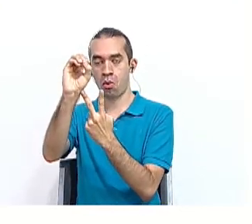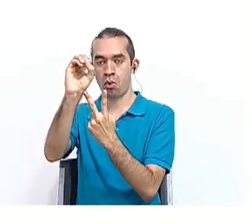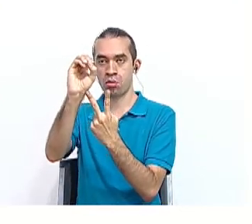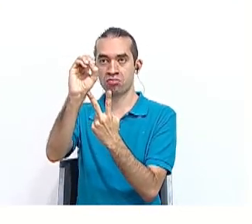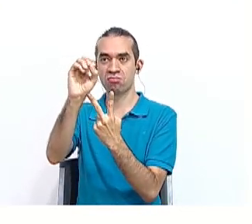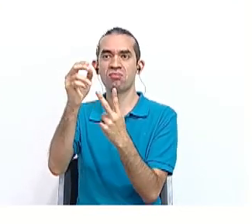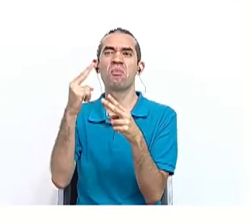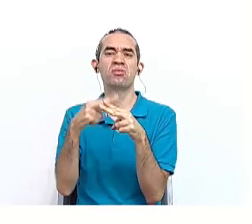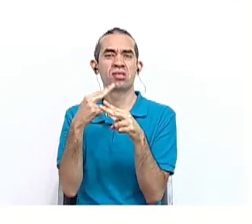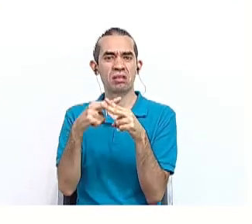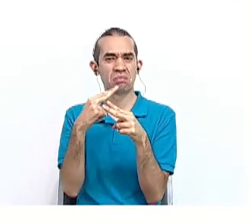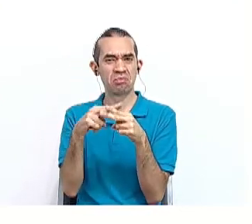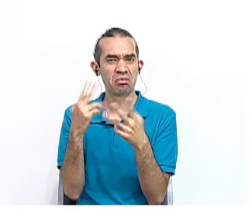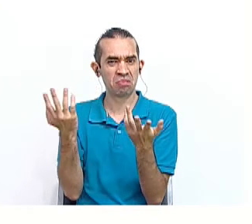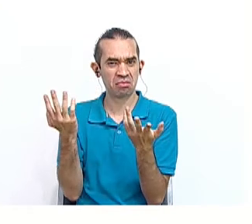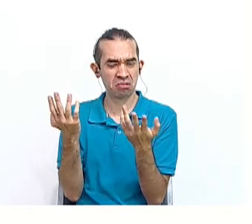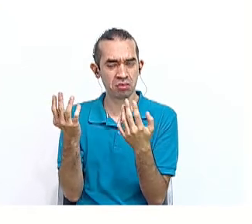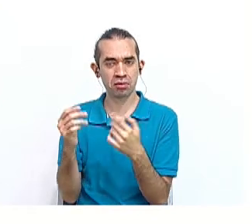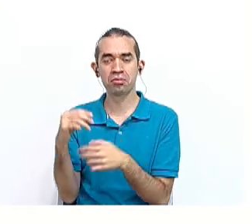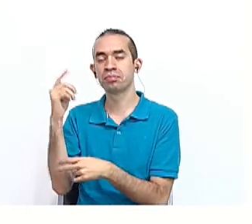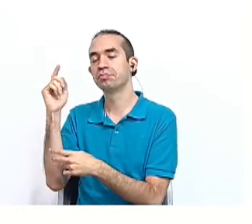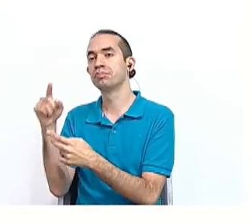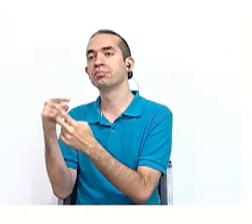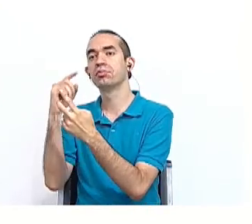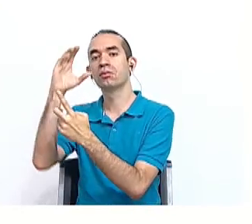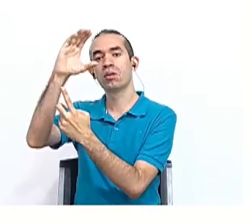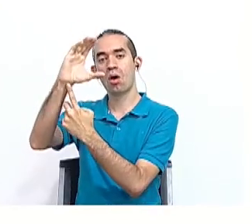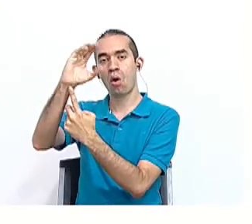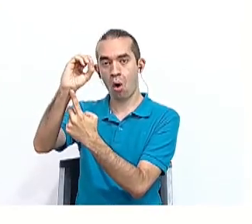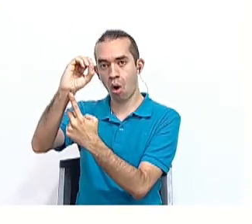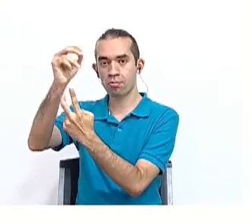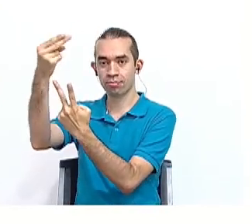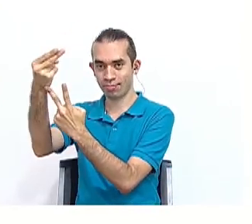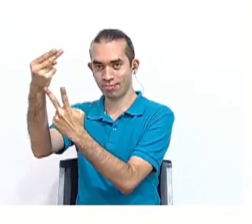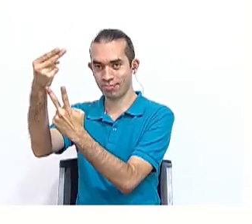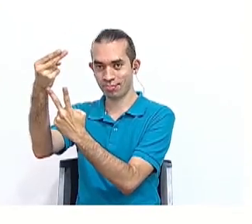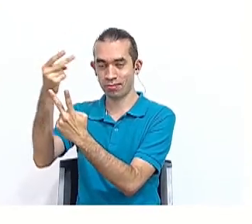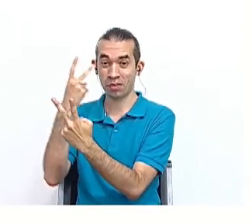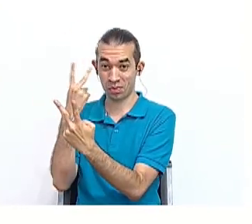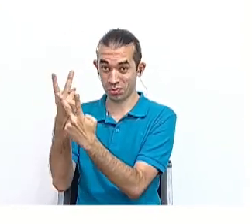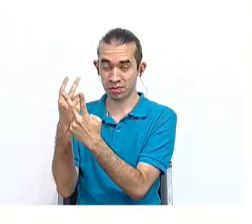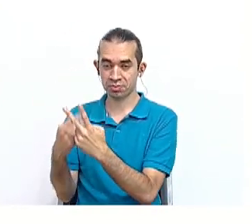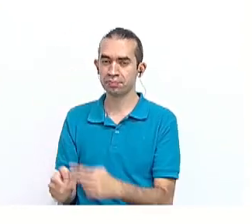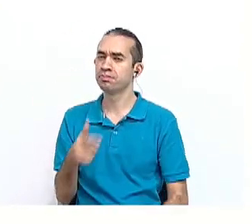¿Cómo se llamarán? En la última vemos cobalto e hidrógeno.